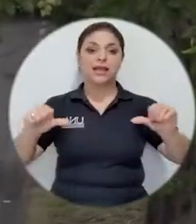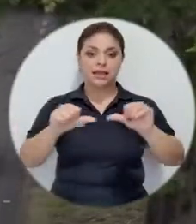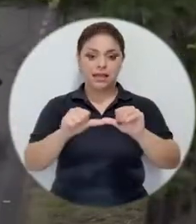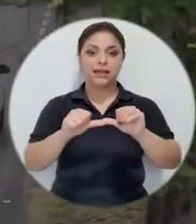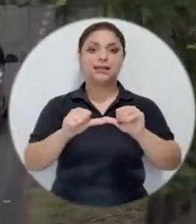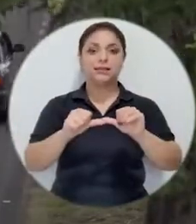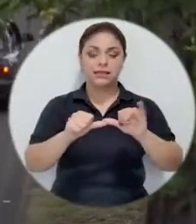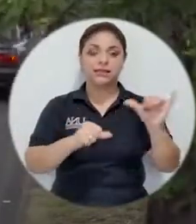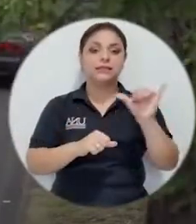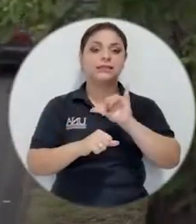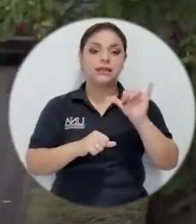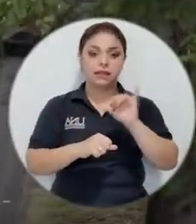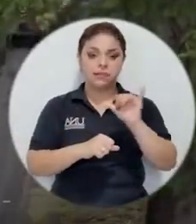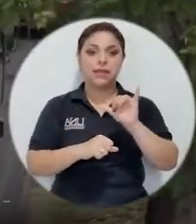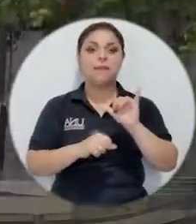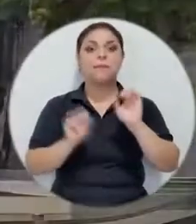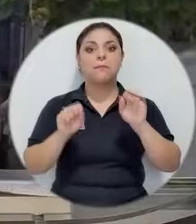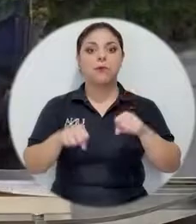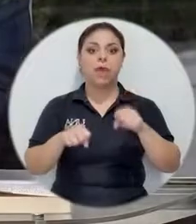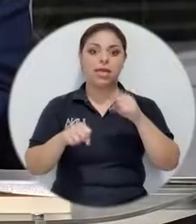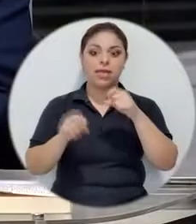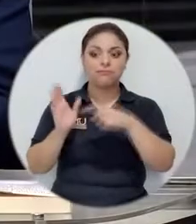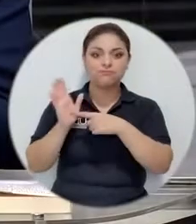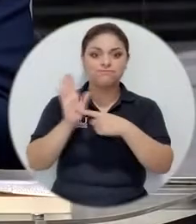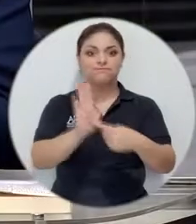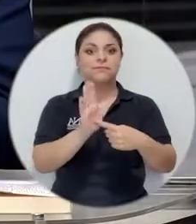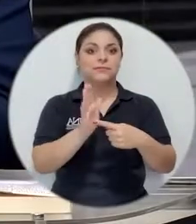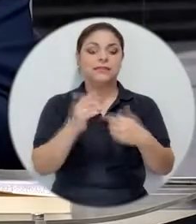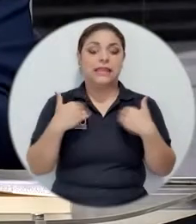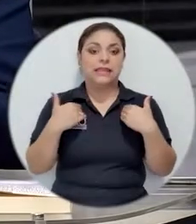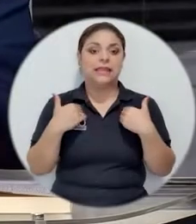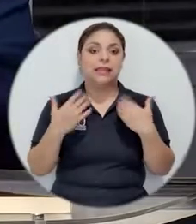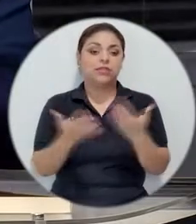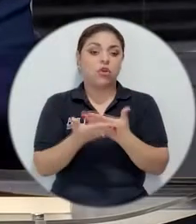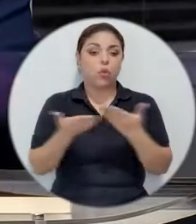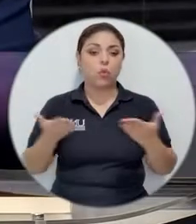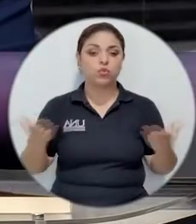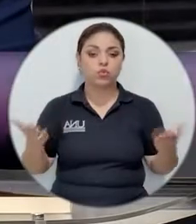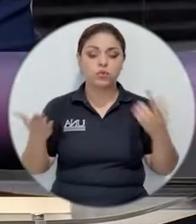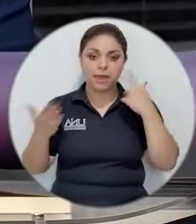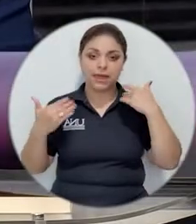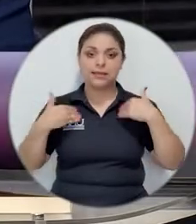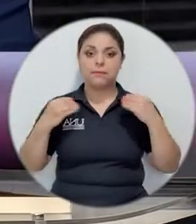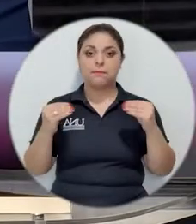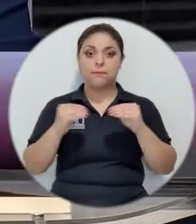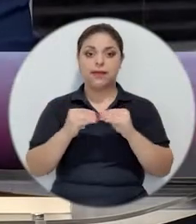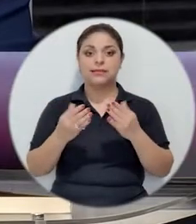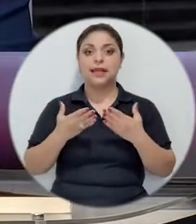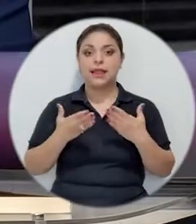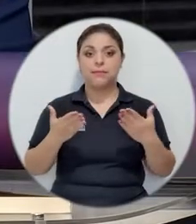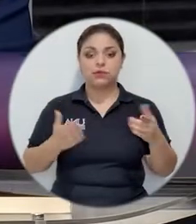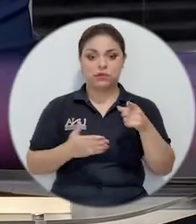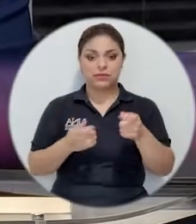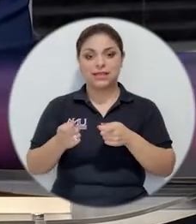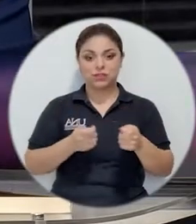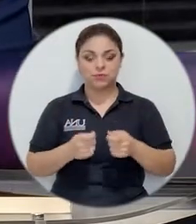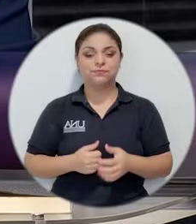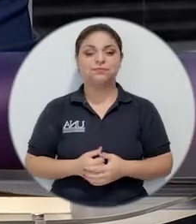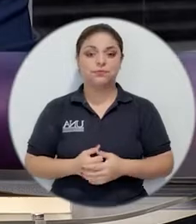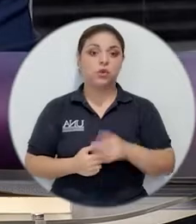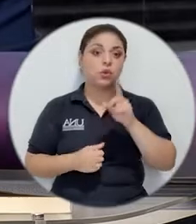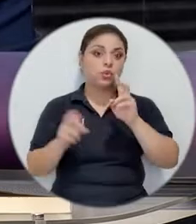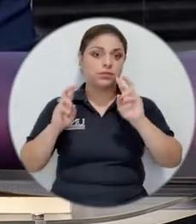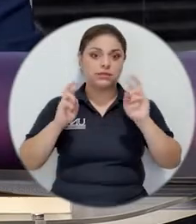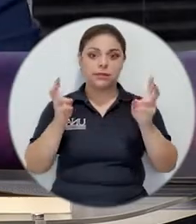que esa es un área donde también se debe hacer un realce y también dotar de recursos para que podamos tener más elementos para